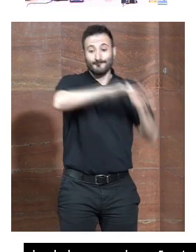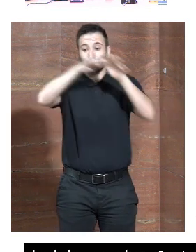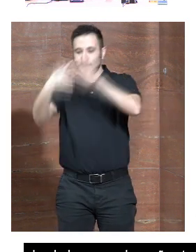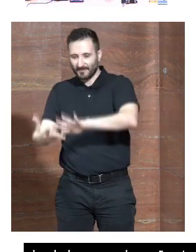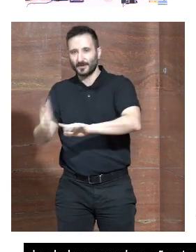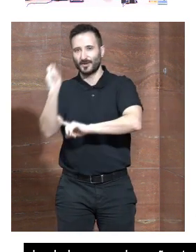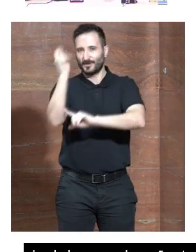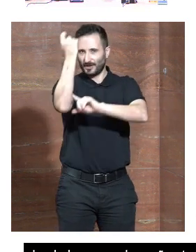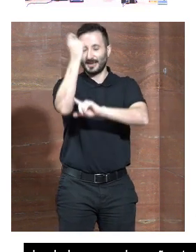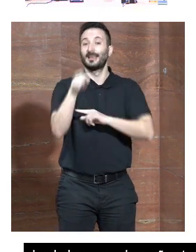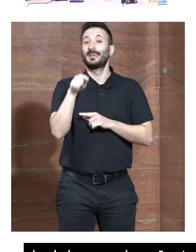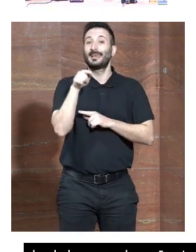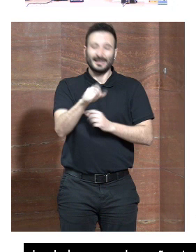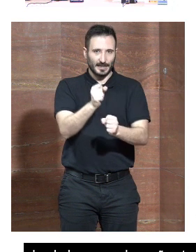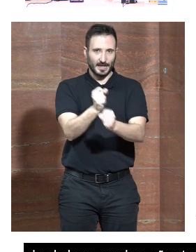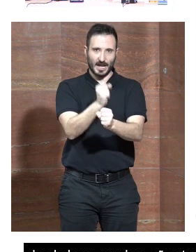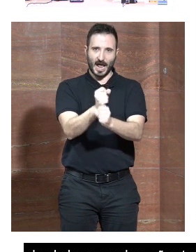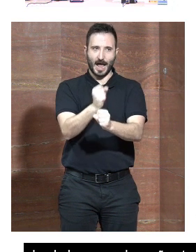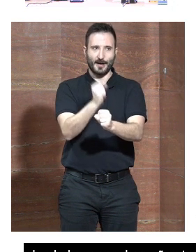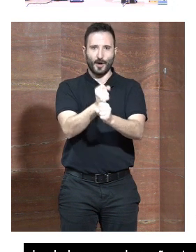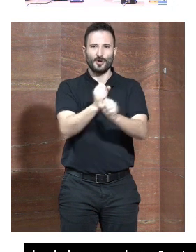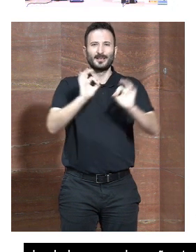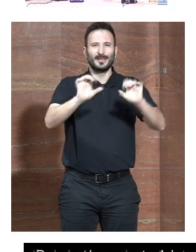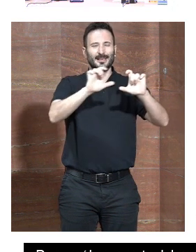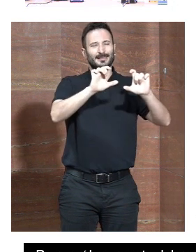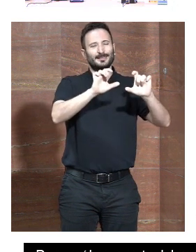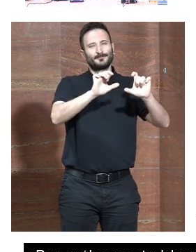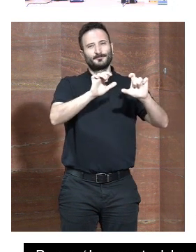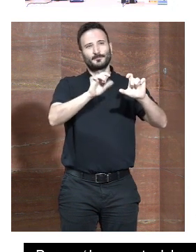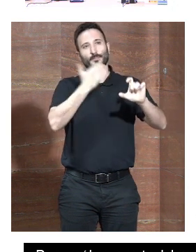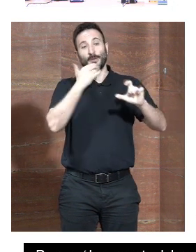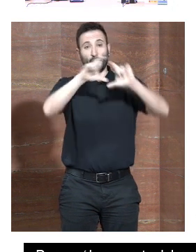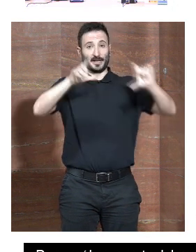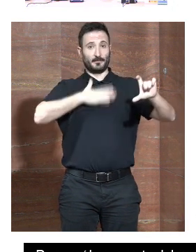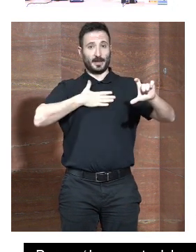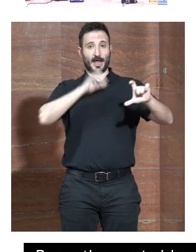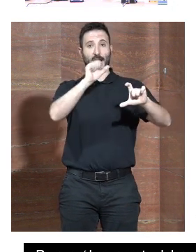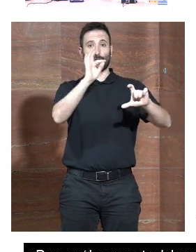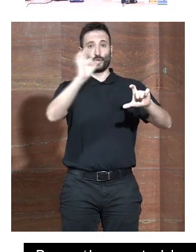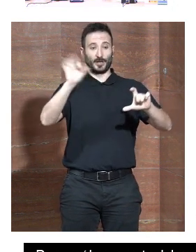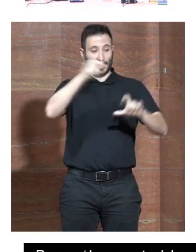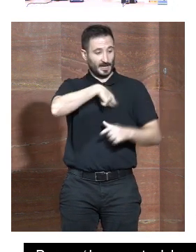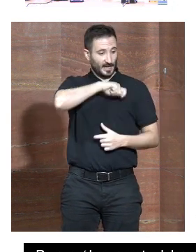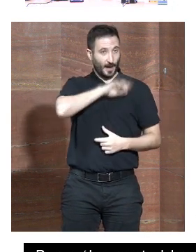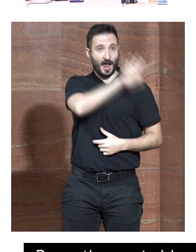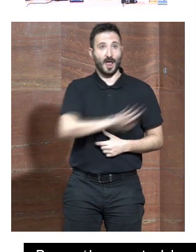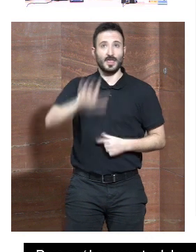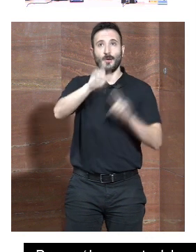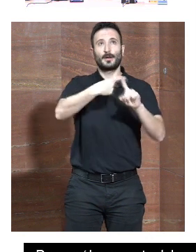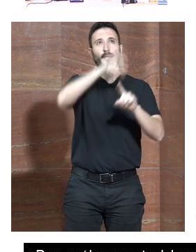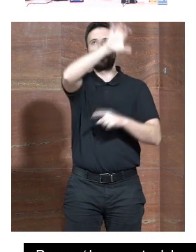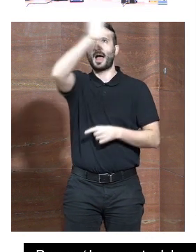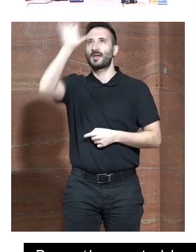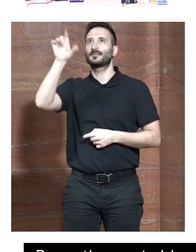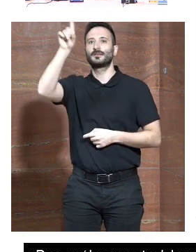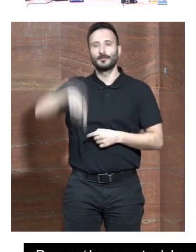Y esa es la tarea que estamos haciendo desde distintos frentes, por ejemplo, en Atos, ¿no? Aquí en España y en otros países,